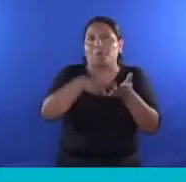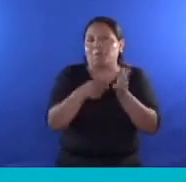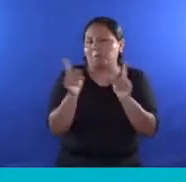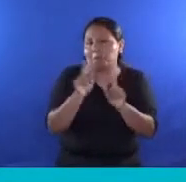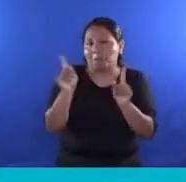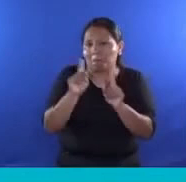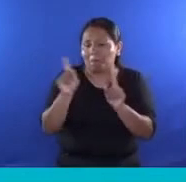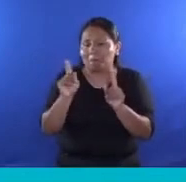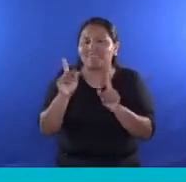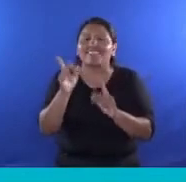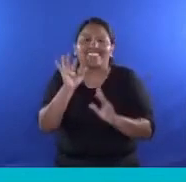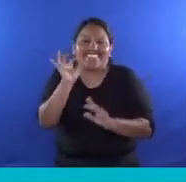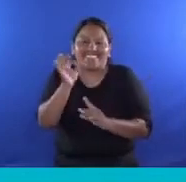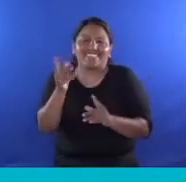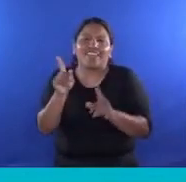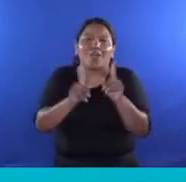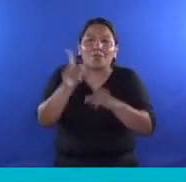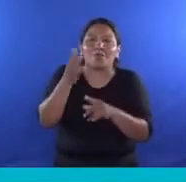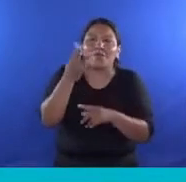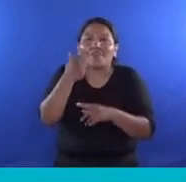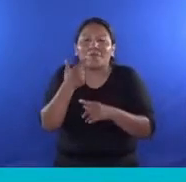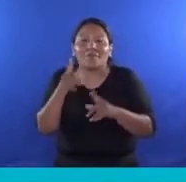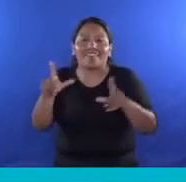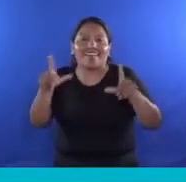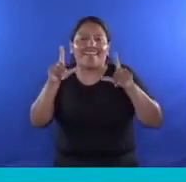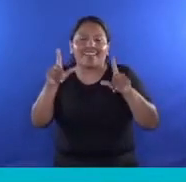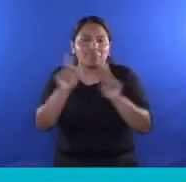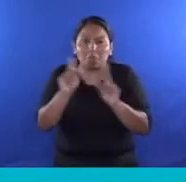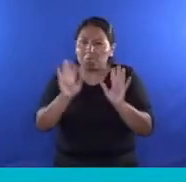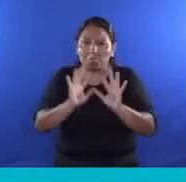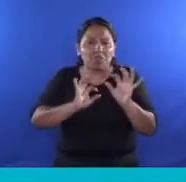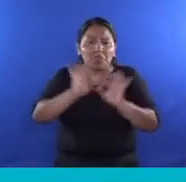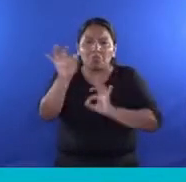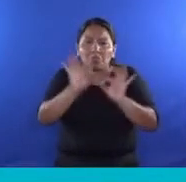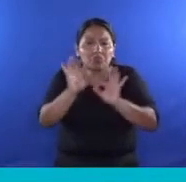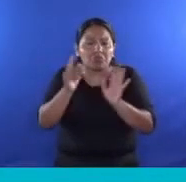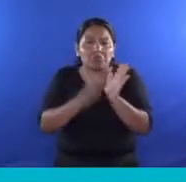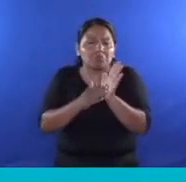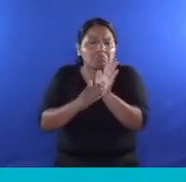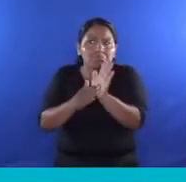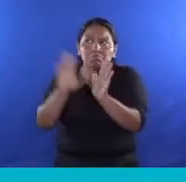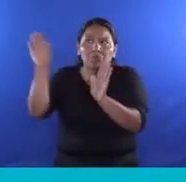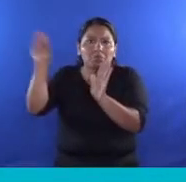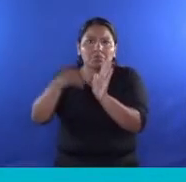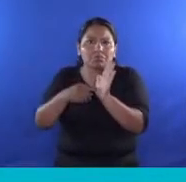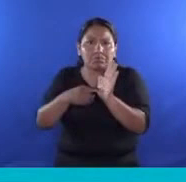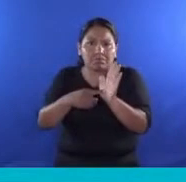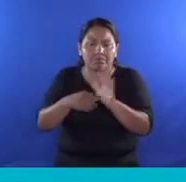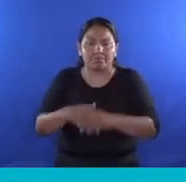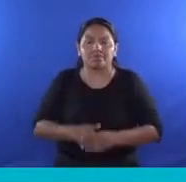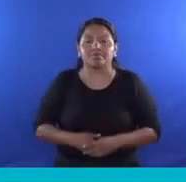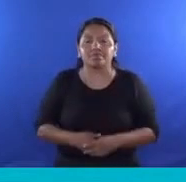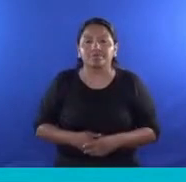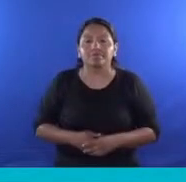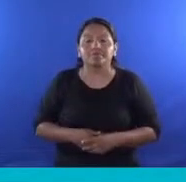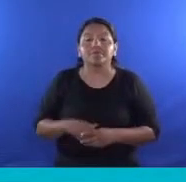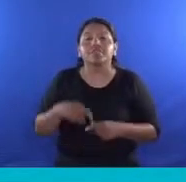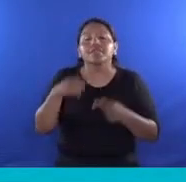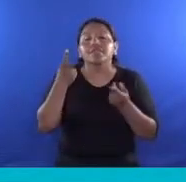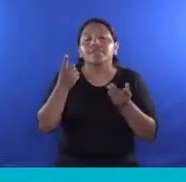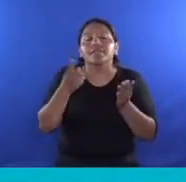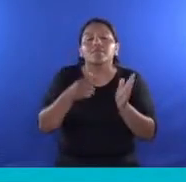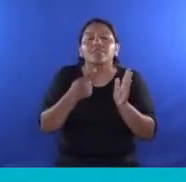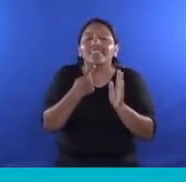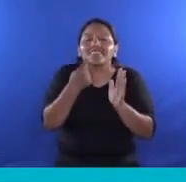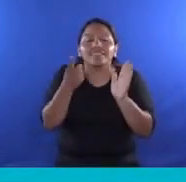tener ese protagonismo, pero no es este el caso del proyecto que presentó usted, presidente. Y voy a decir por qué tiene principio de